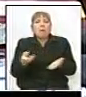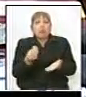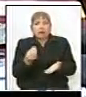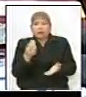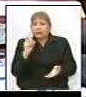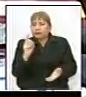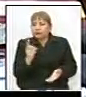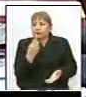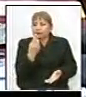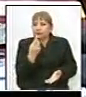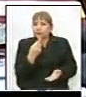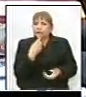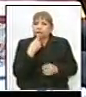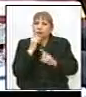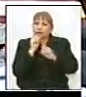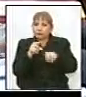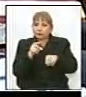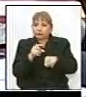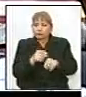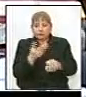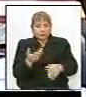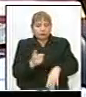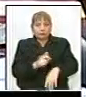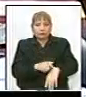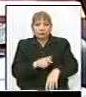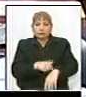que debe responder el señor Cox en estos momentos.